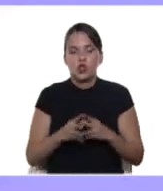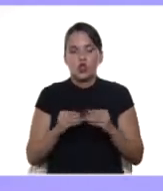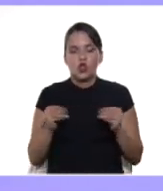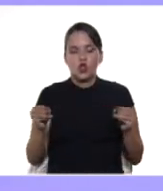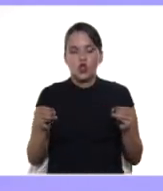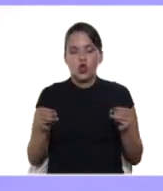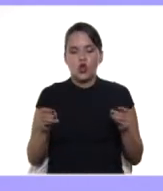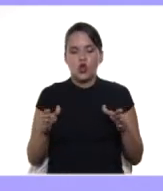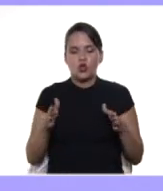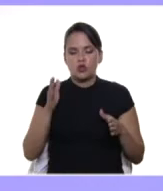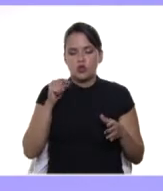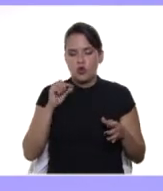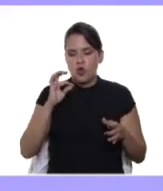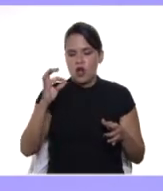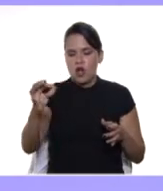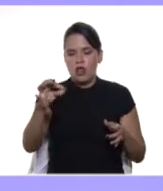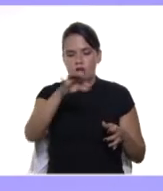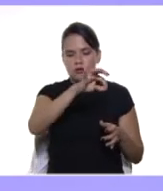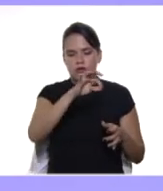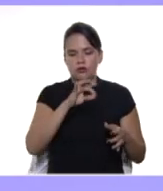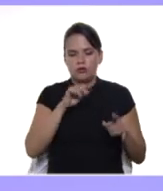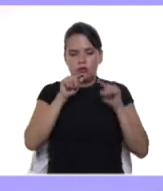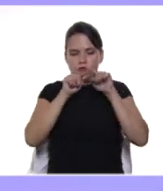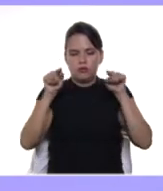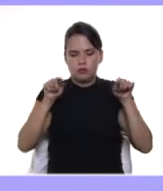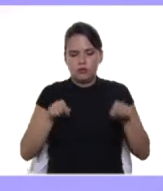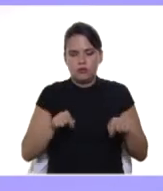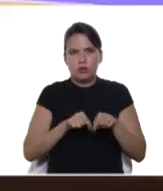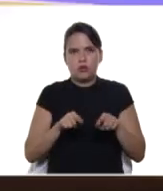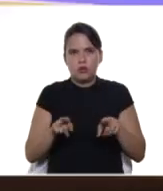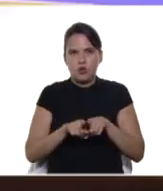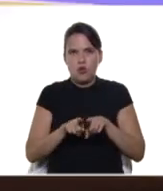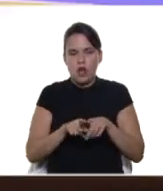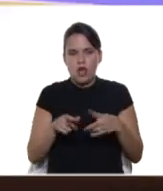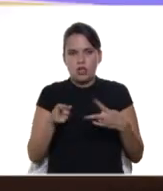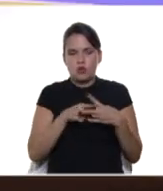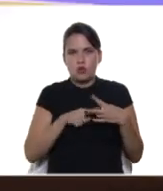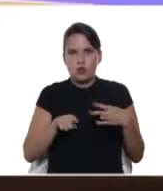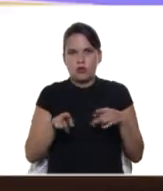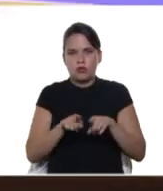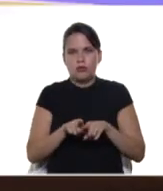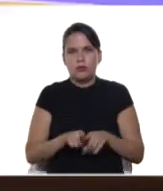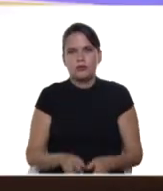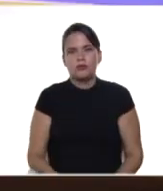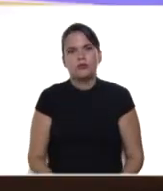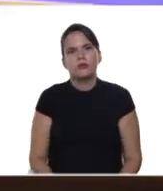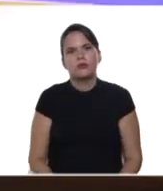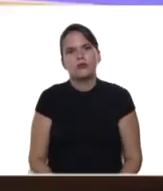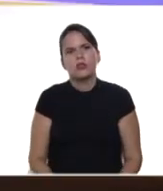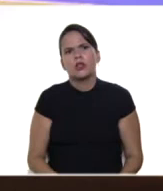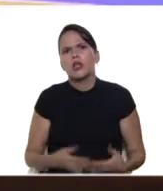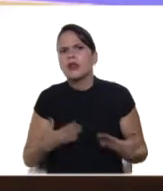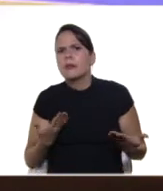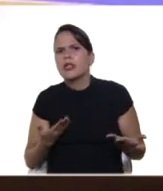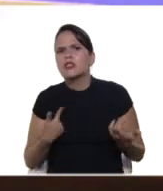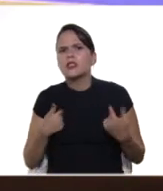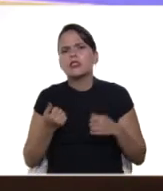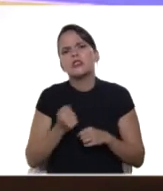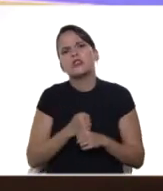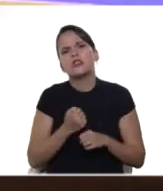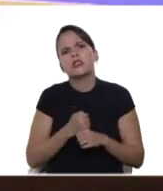lados son iguales y sus ángulos. Muy bien, ¿Qué les parece si